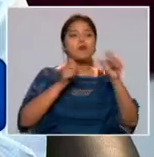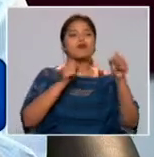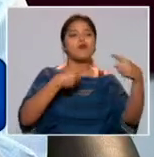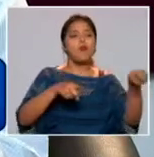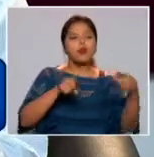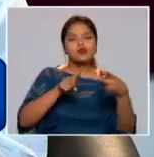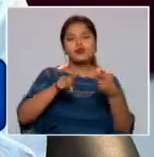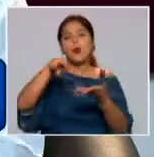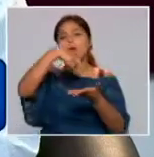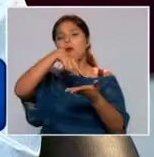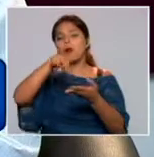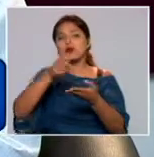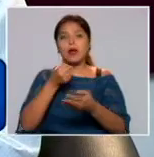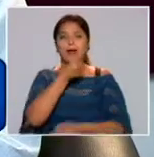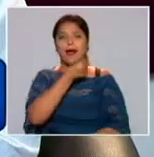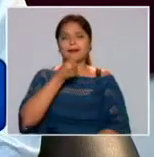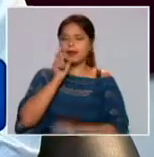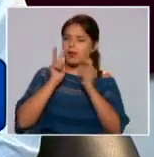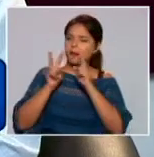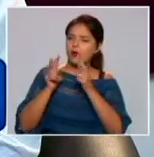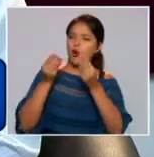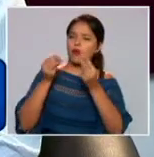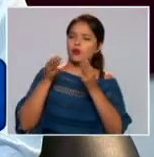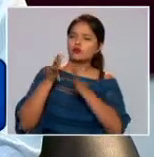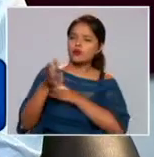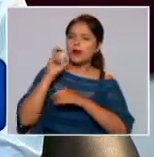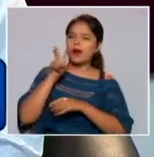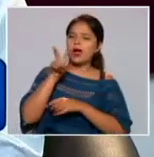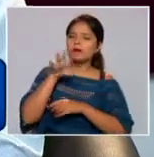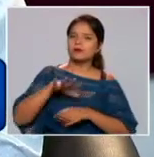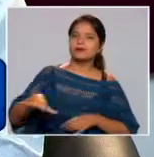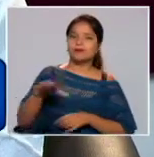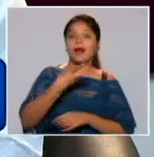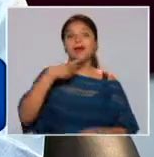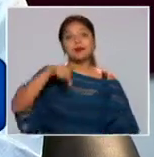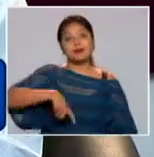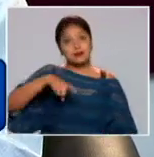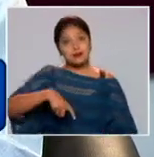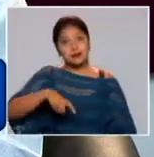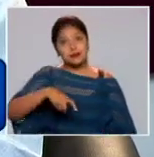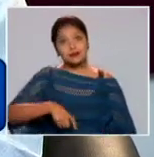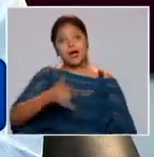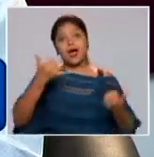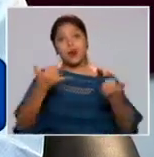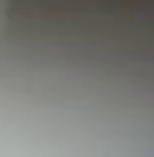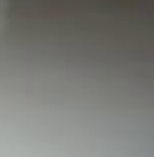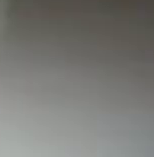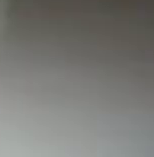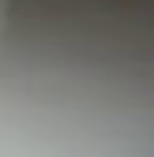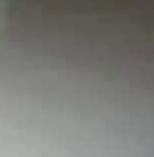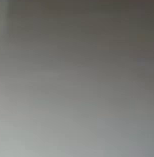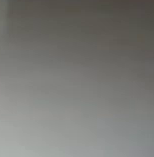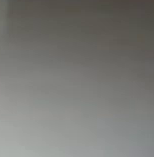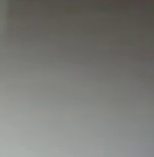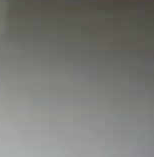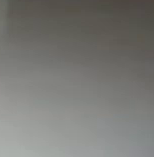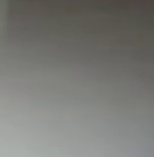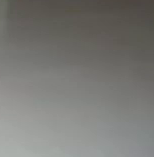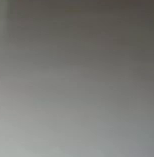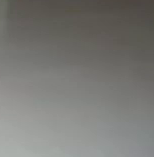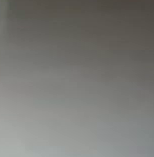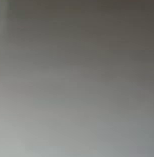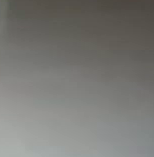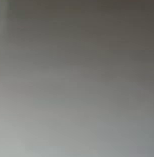bailarines y cantantes relacionados con la necesidad que tienen estos personajes de estar en una